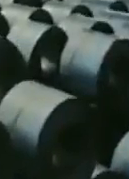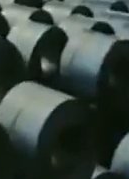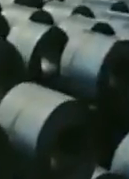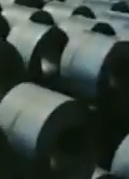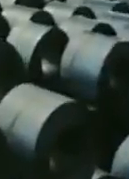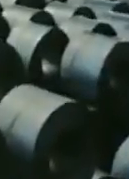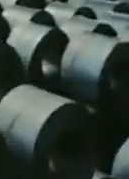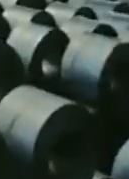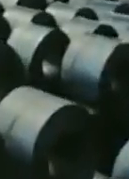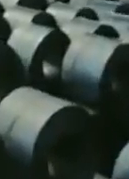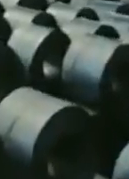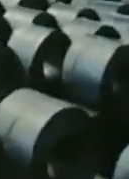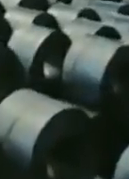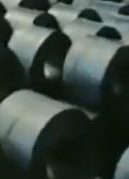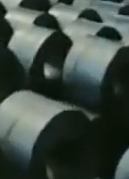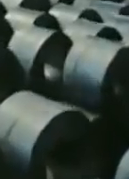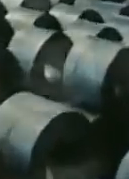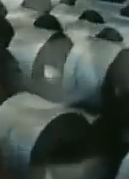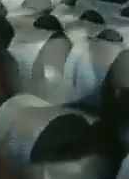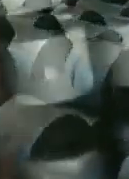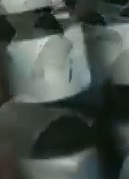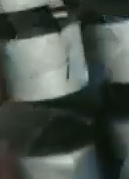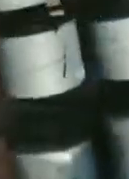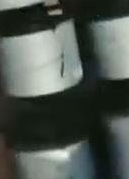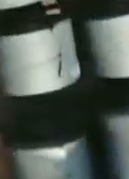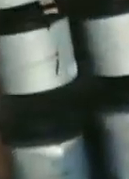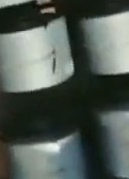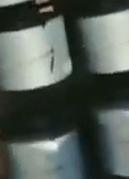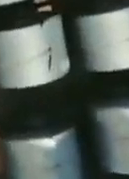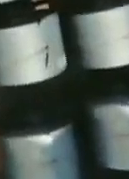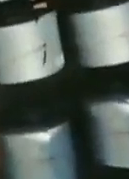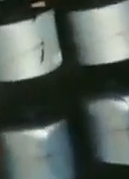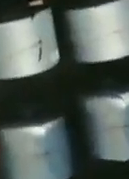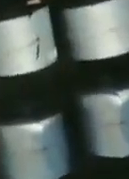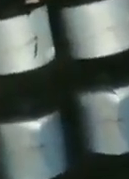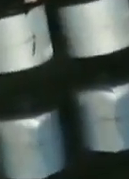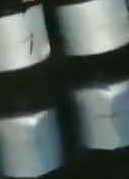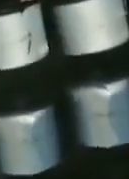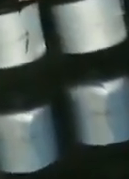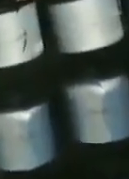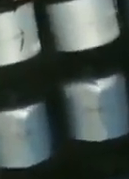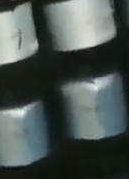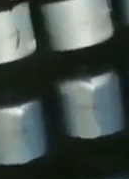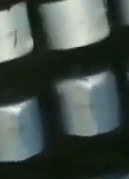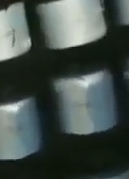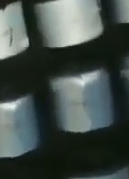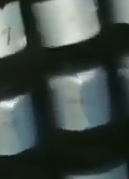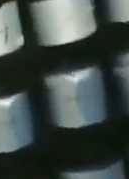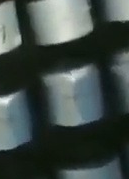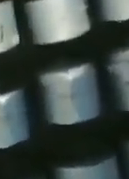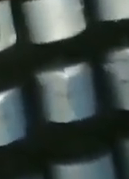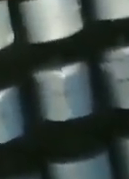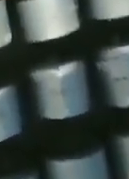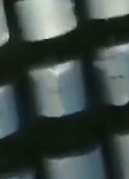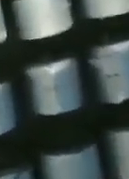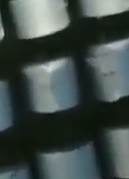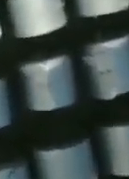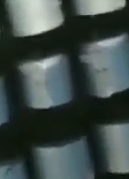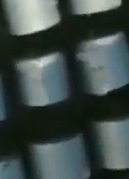dos mil trescientos setenta y dos consejos productivos de trabajadores y trabajadoras y se encuentran activos en todo el territorio